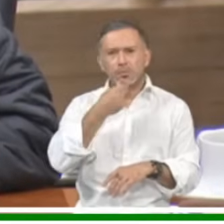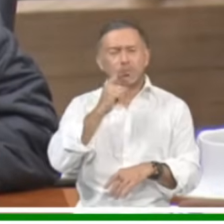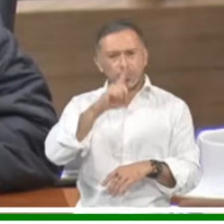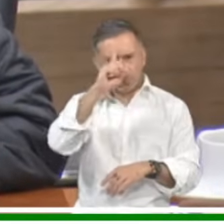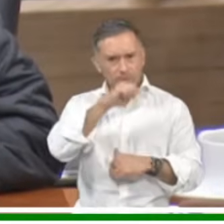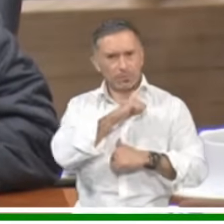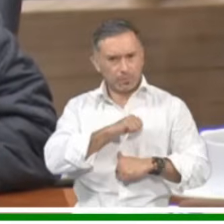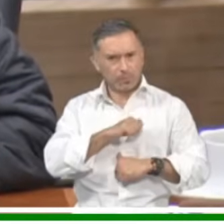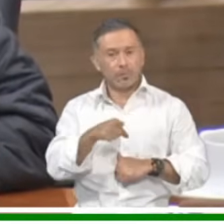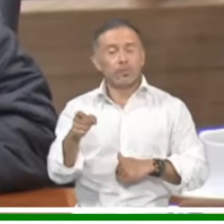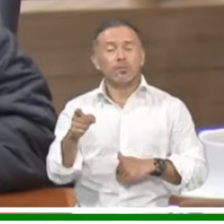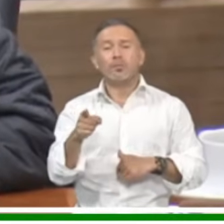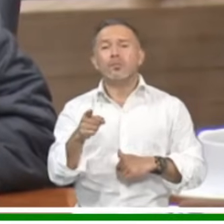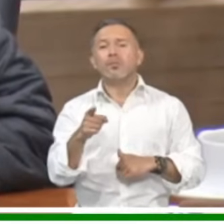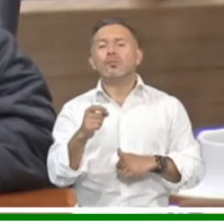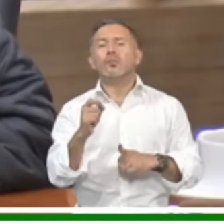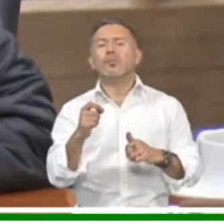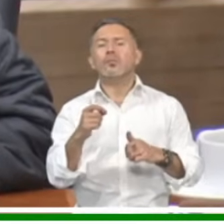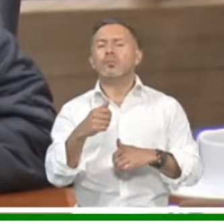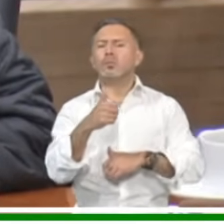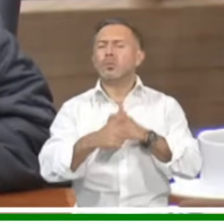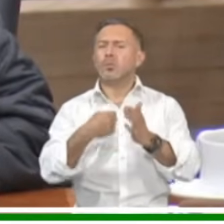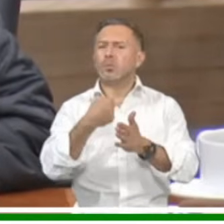lucha política puede seguir